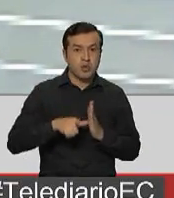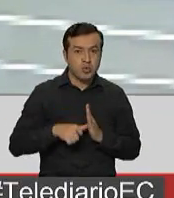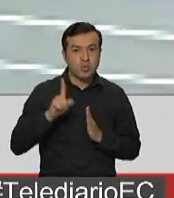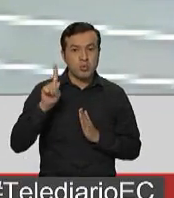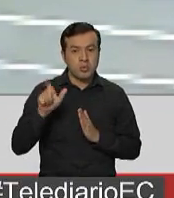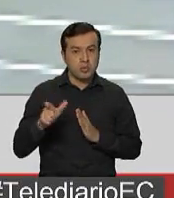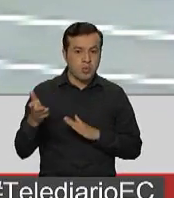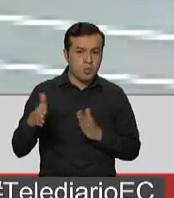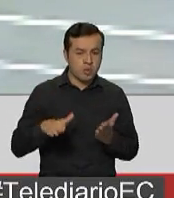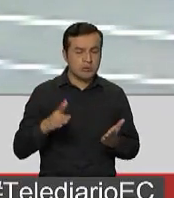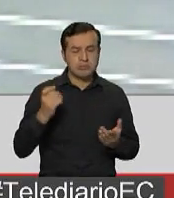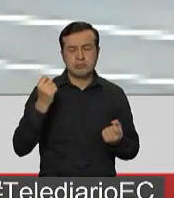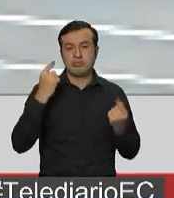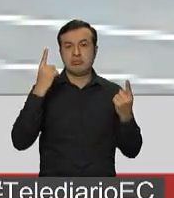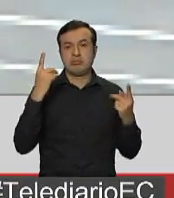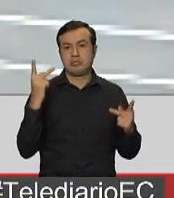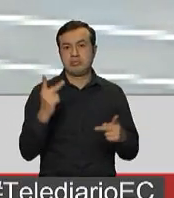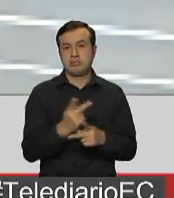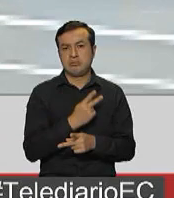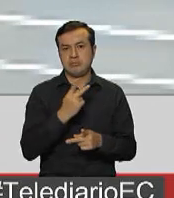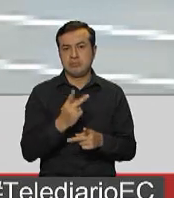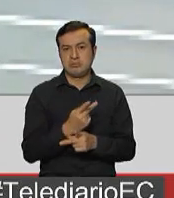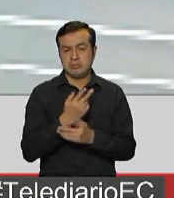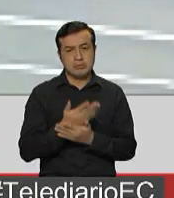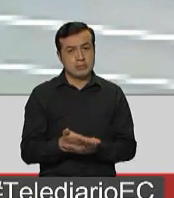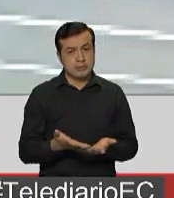Minuto. Es algo terrible.